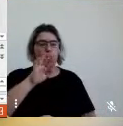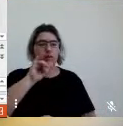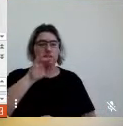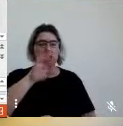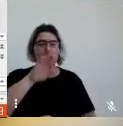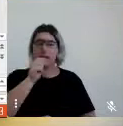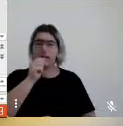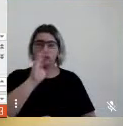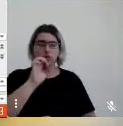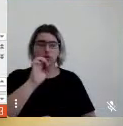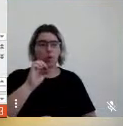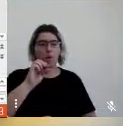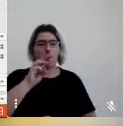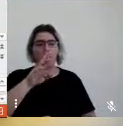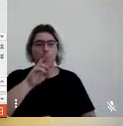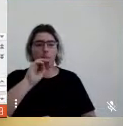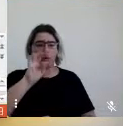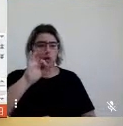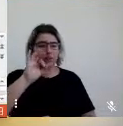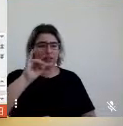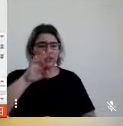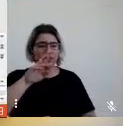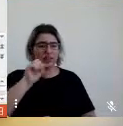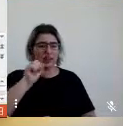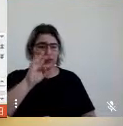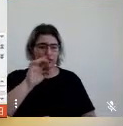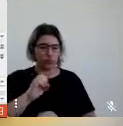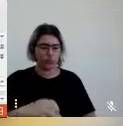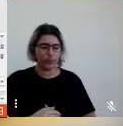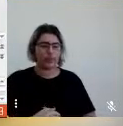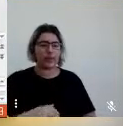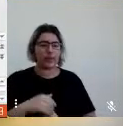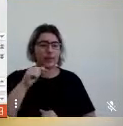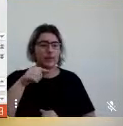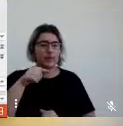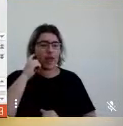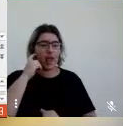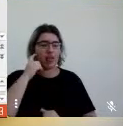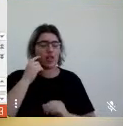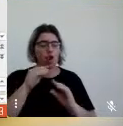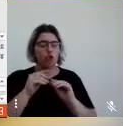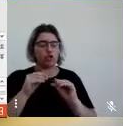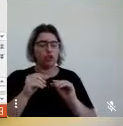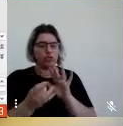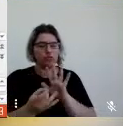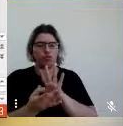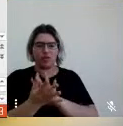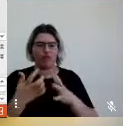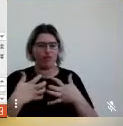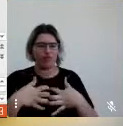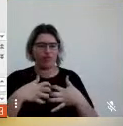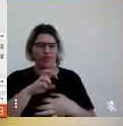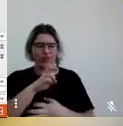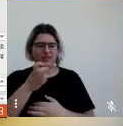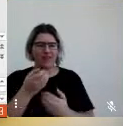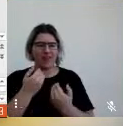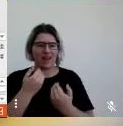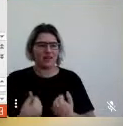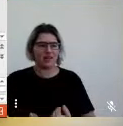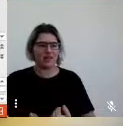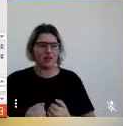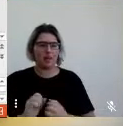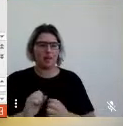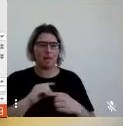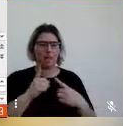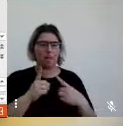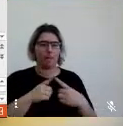acetato. Estos ácidos grasos ejercen múltiples funciones en nuestro organismo. Una de ellas es el crecimiento de las células a